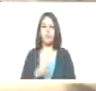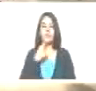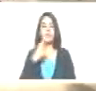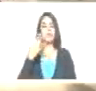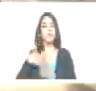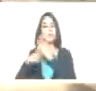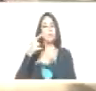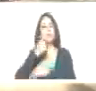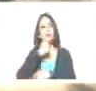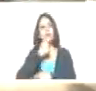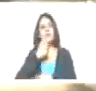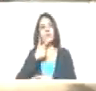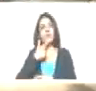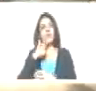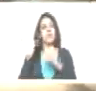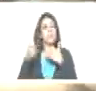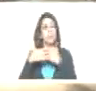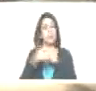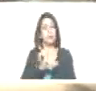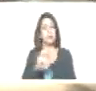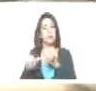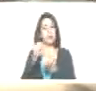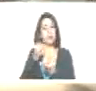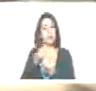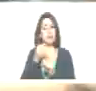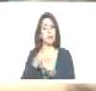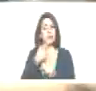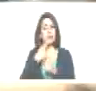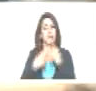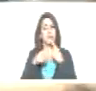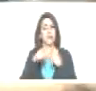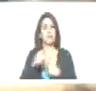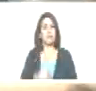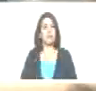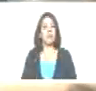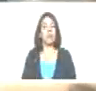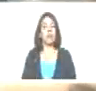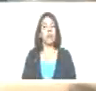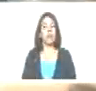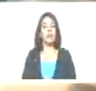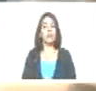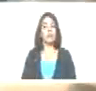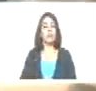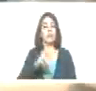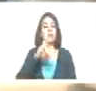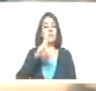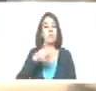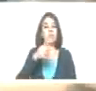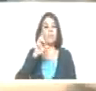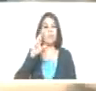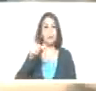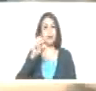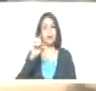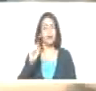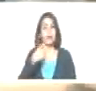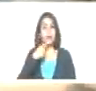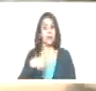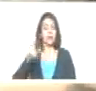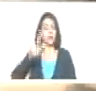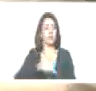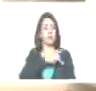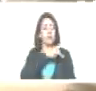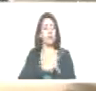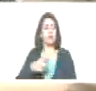esto cierro este derecho de palabra, y nos dijo: nombra a Rafael Alberti y su poesía marinera, nombra a Hernández y a